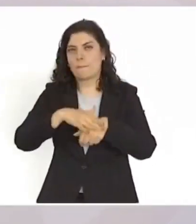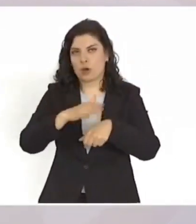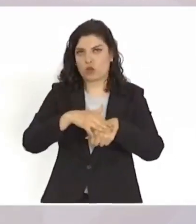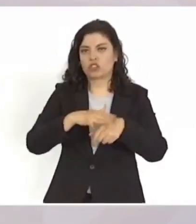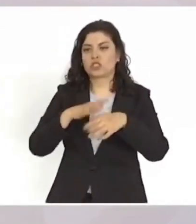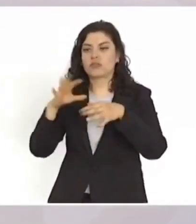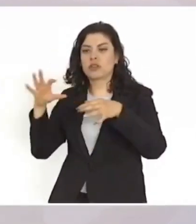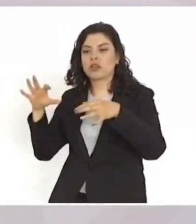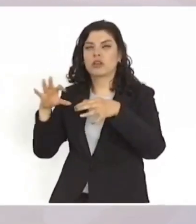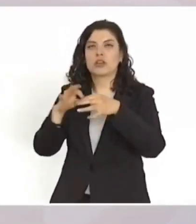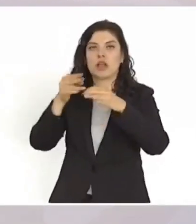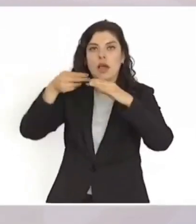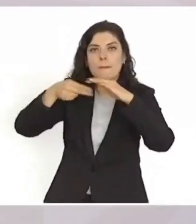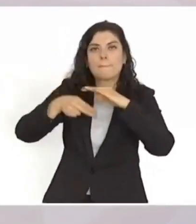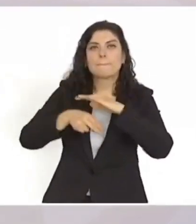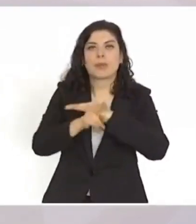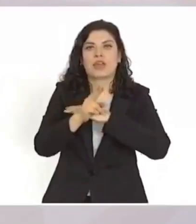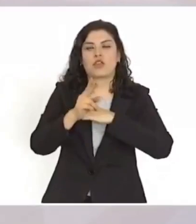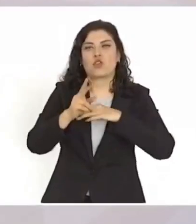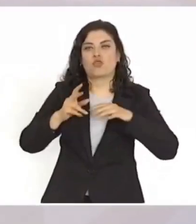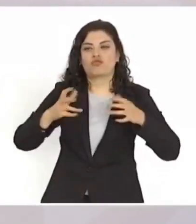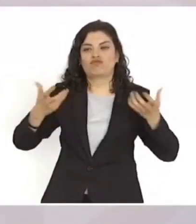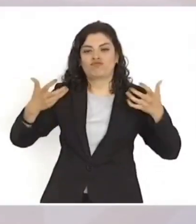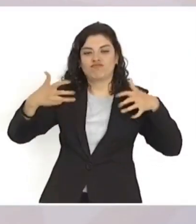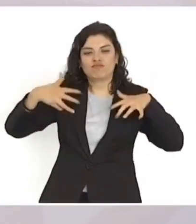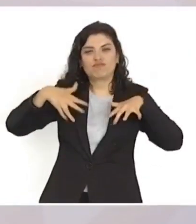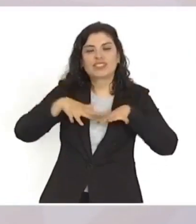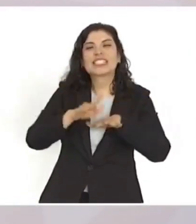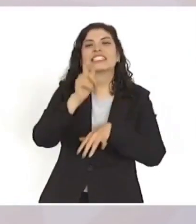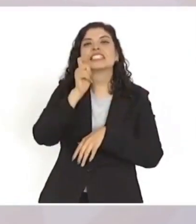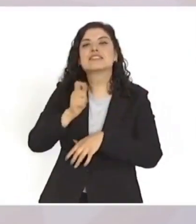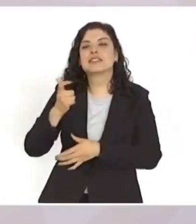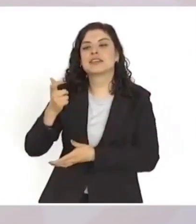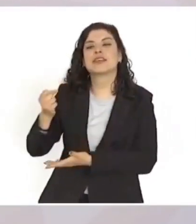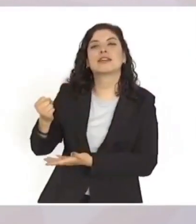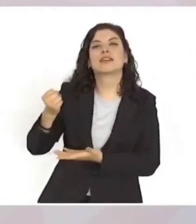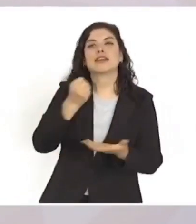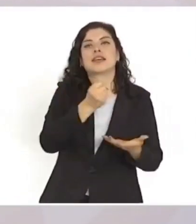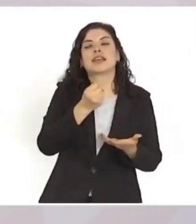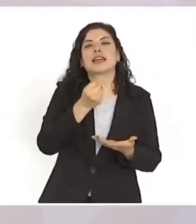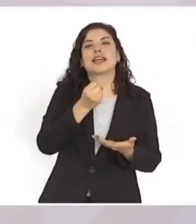sistema integrado. Es una inversión de